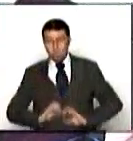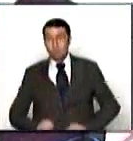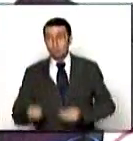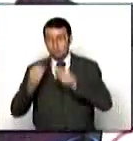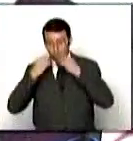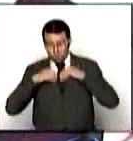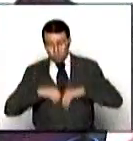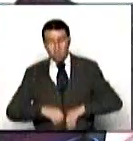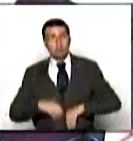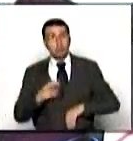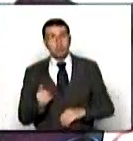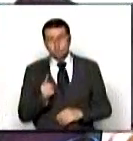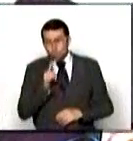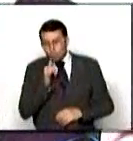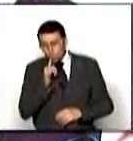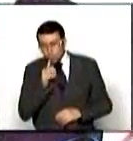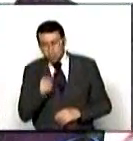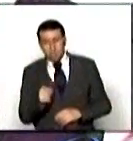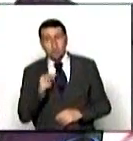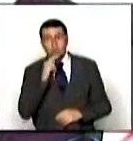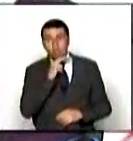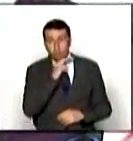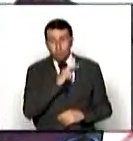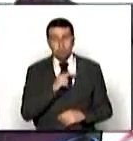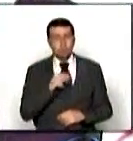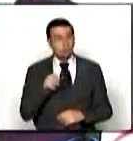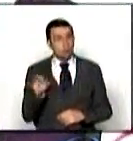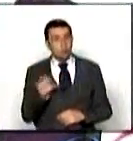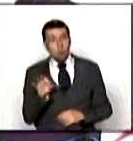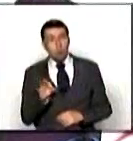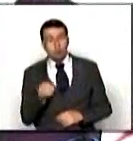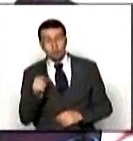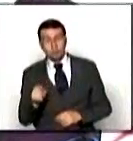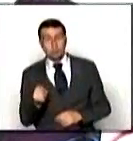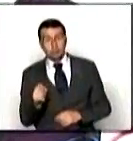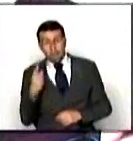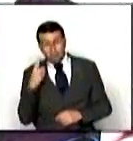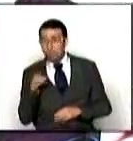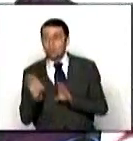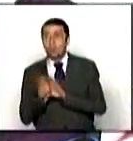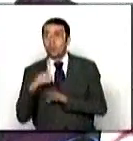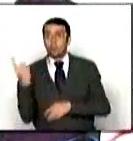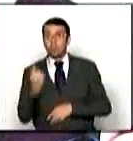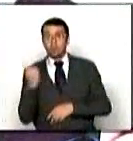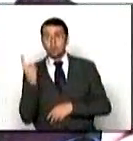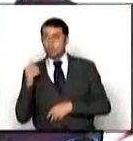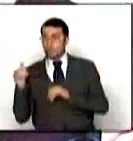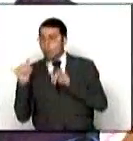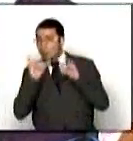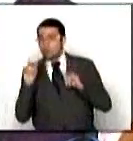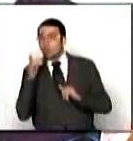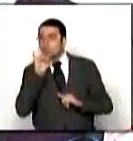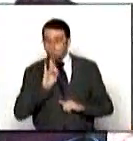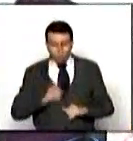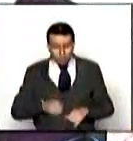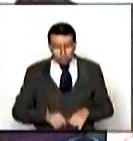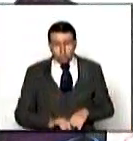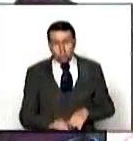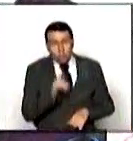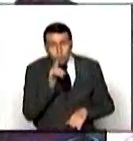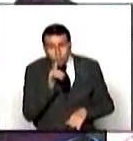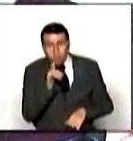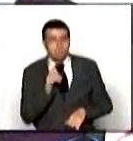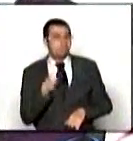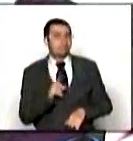rojo, ni orina negro, ni hace popó morado, como vienen los jugos. Así, entonces, esas colorantes nunca son expulsados del cuerpo, quedan penetrados en